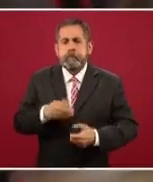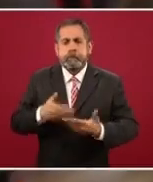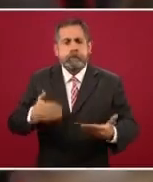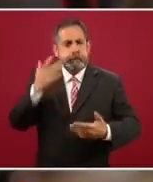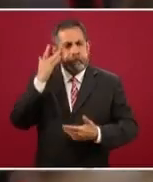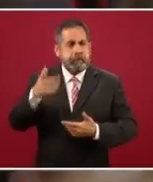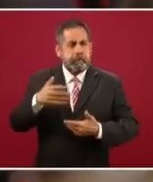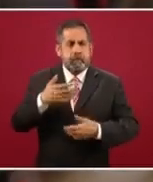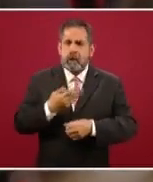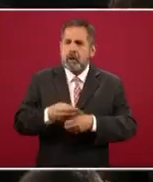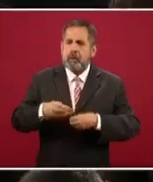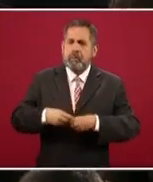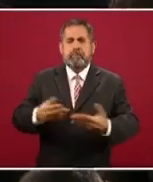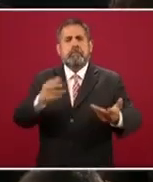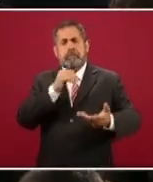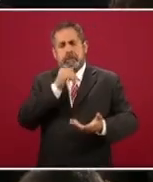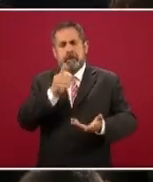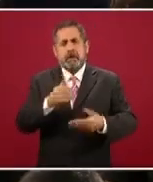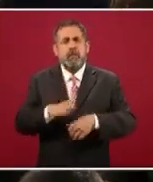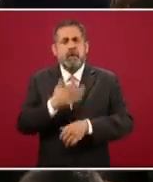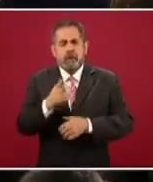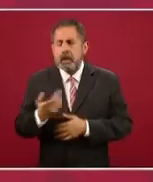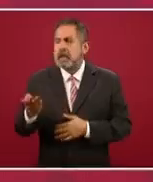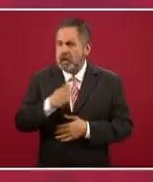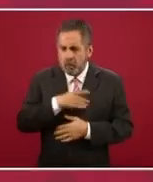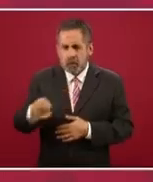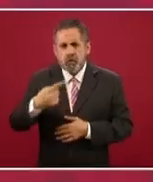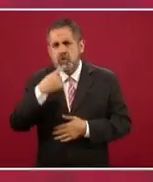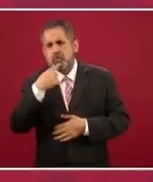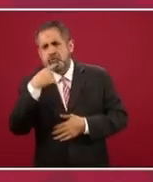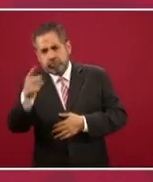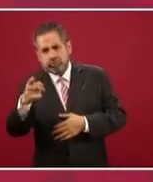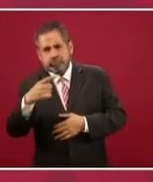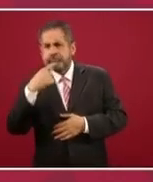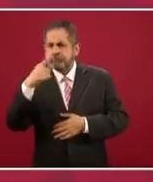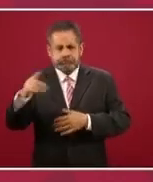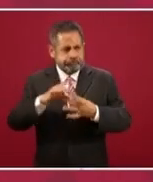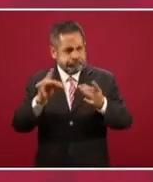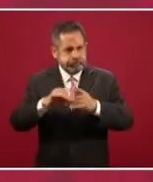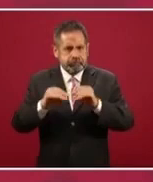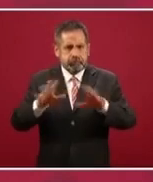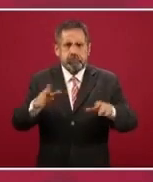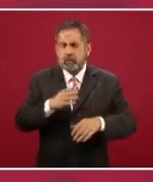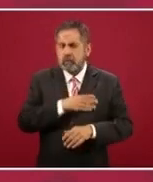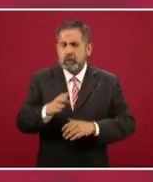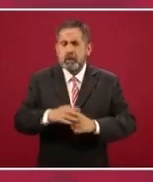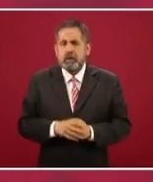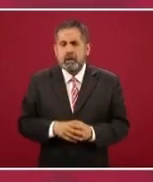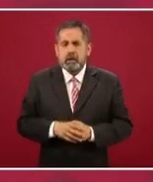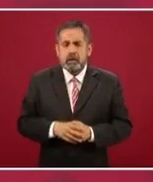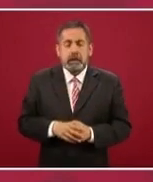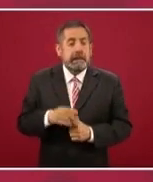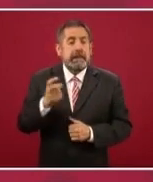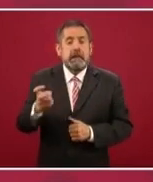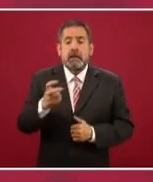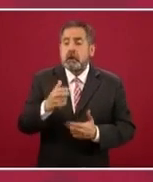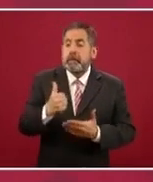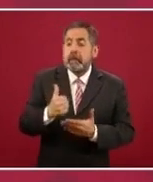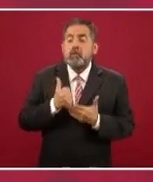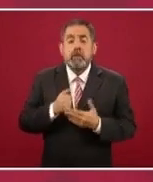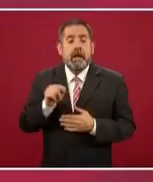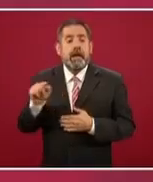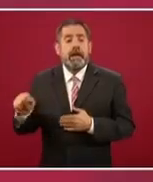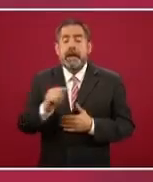se está denunciando? Qué bueno, que esto esté sucediendo. Además, hasta me ayuda